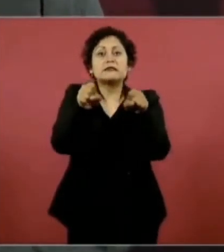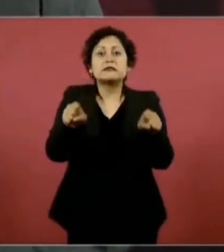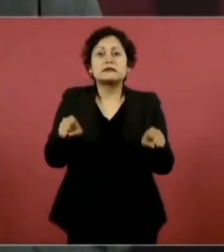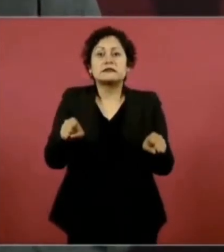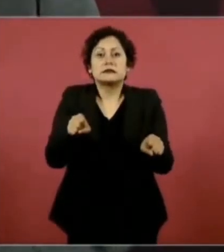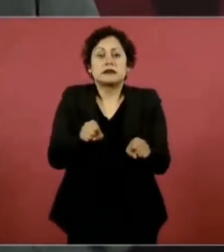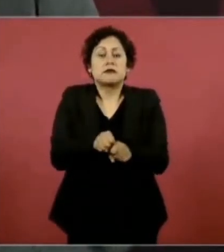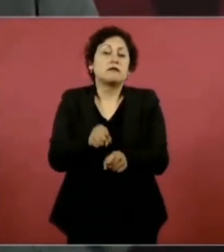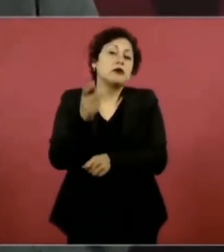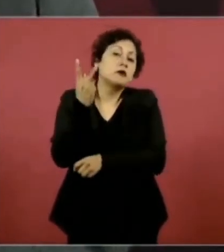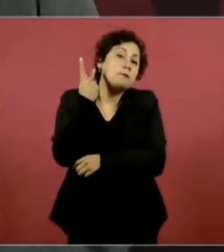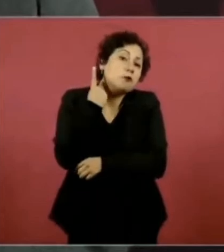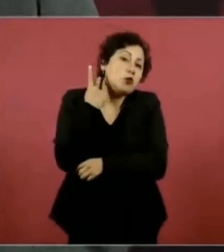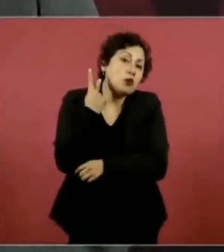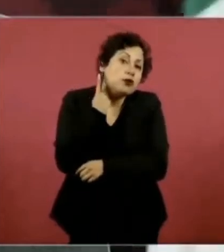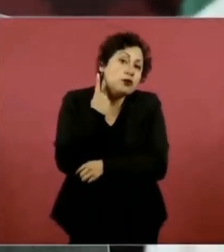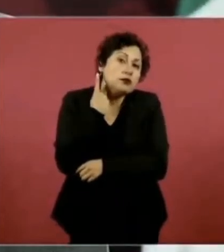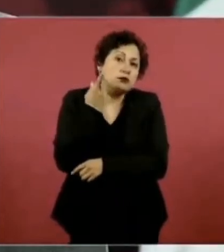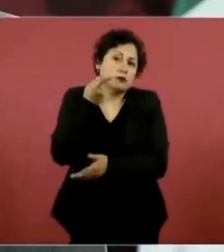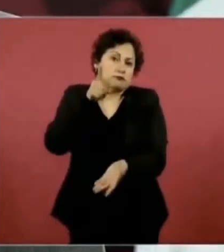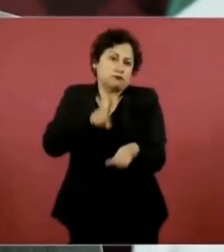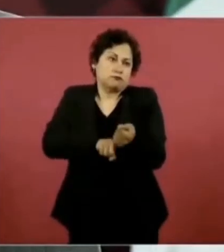que tenemos.